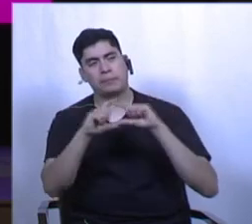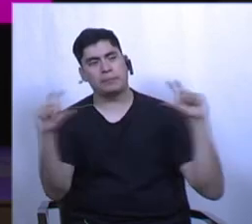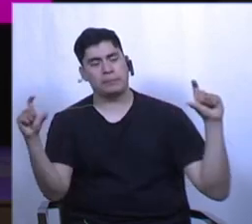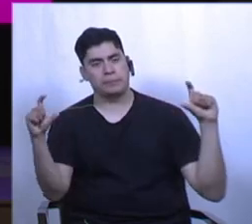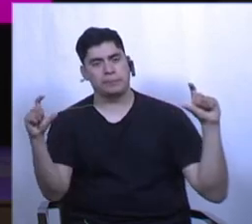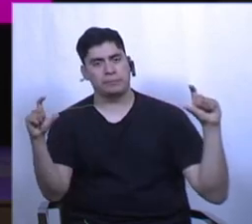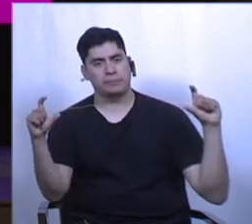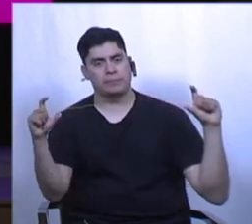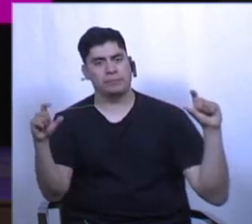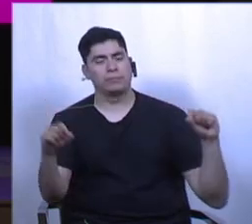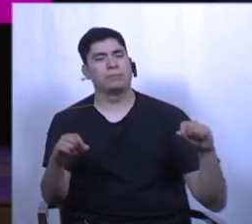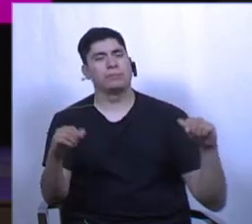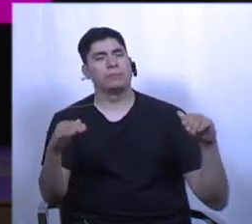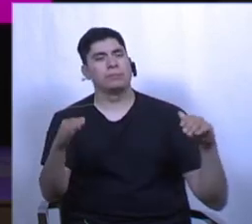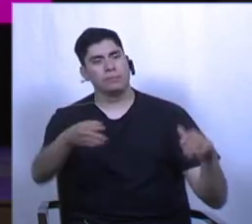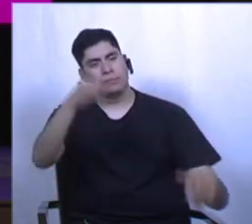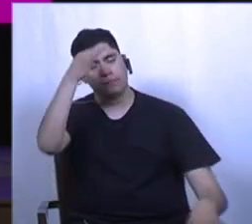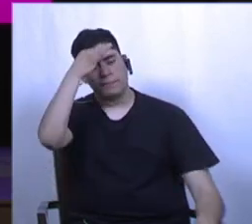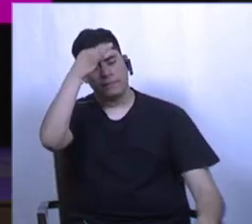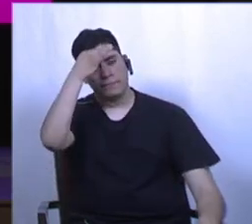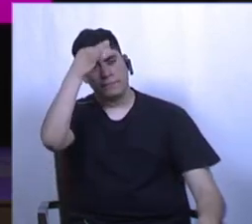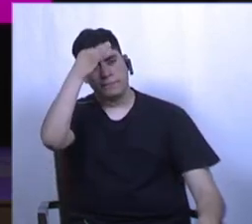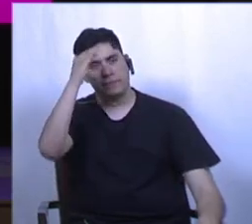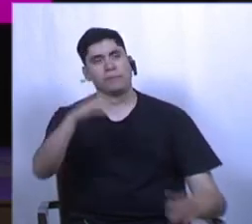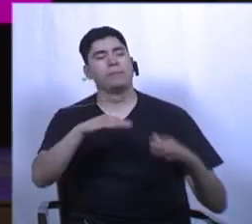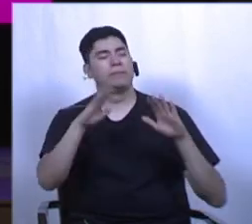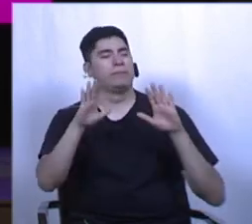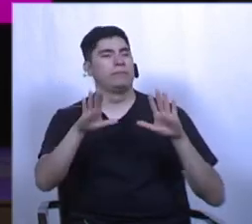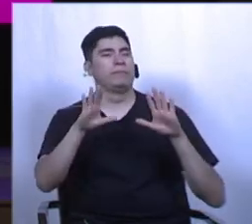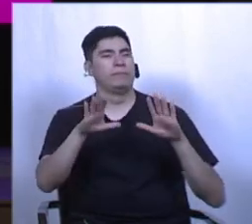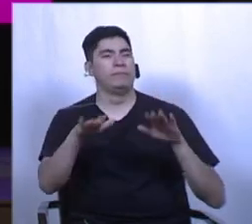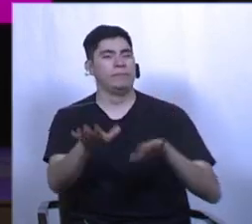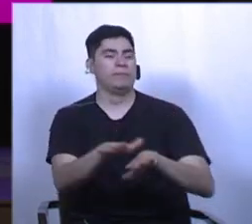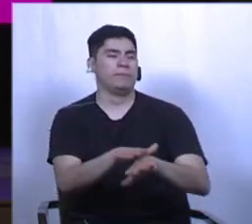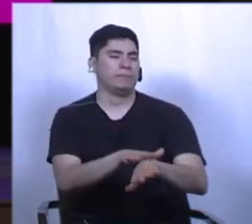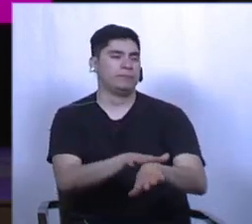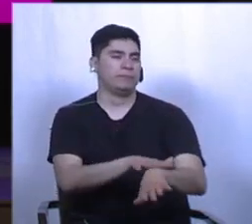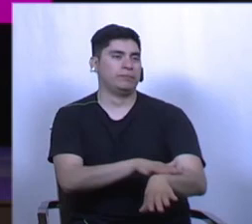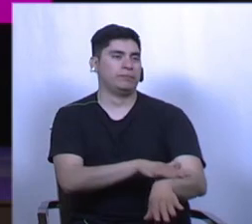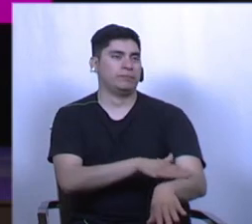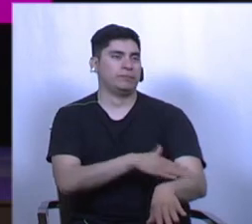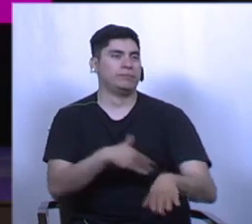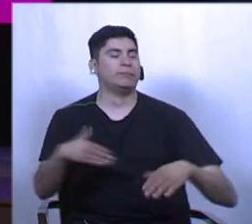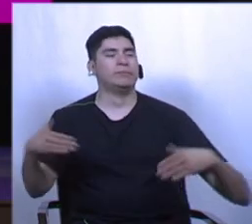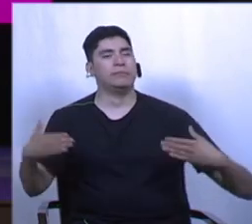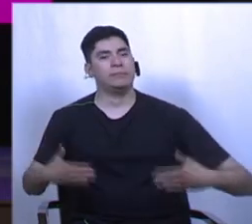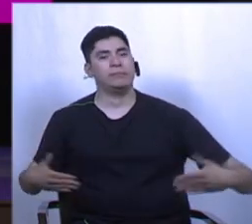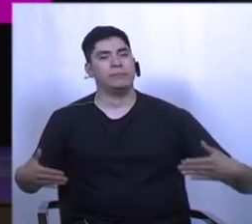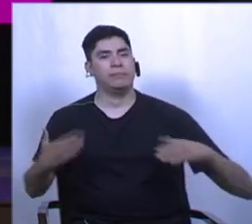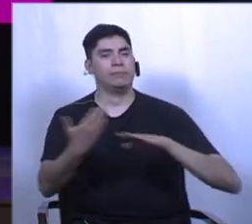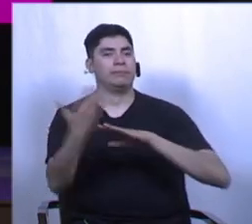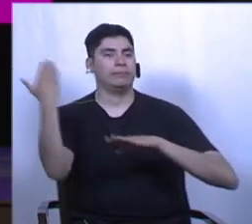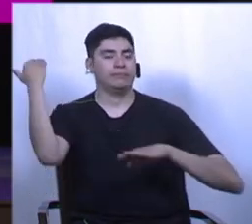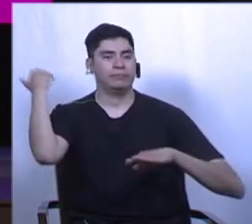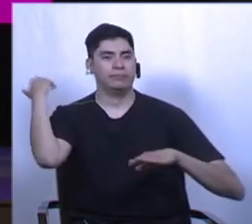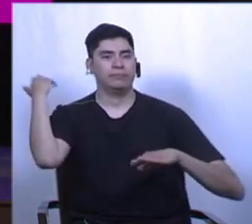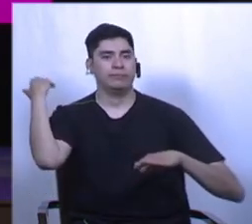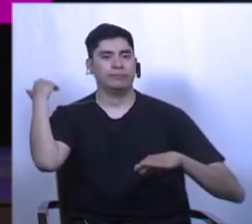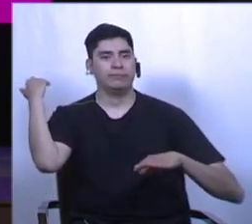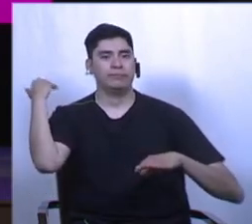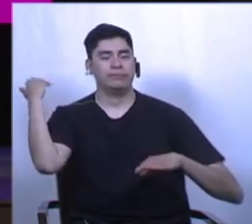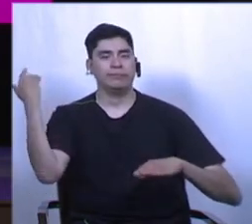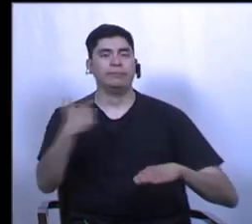de arriba tiene sus partes paralizadas, su miembro paralizado en la parte de atrás, y si fijan en la postura, este es